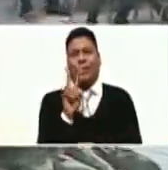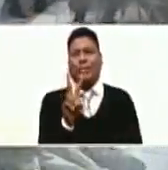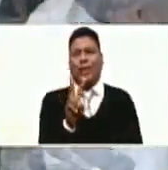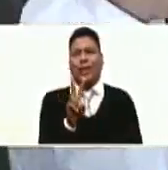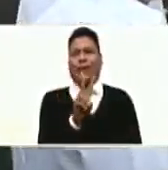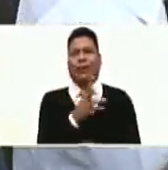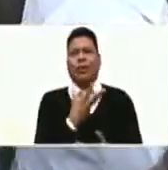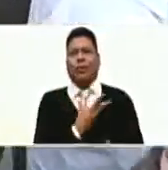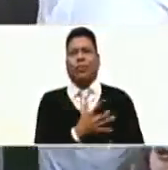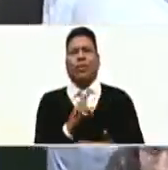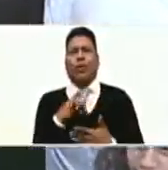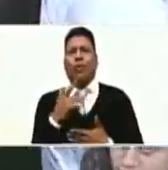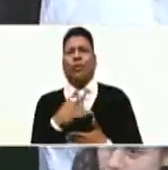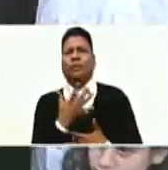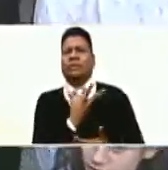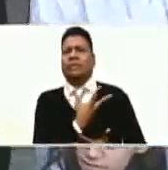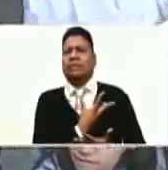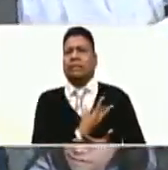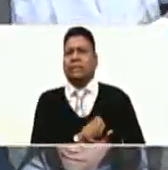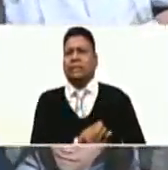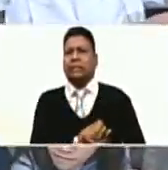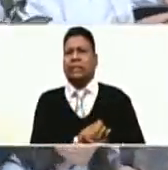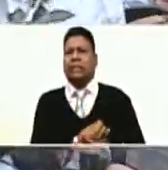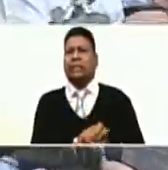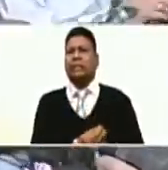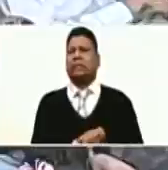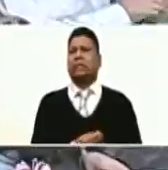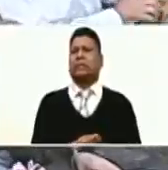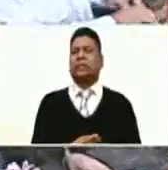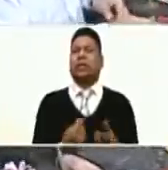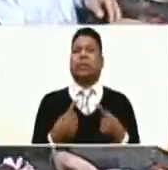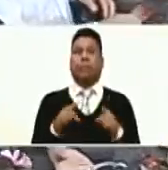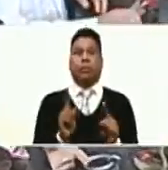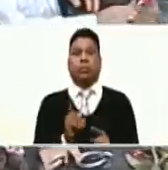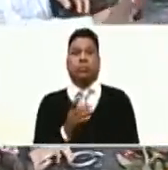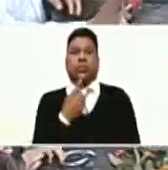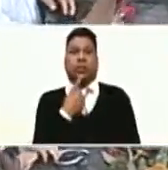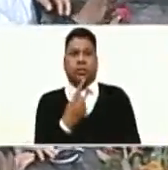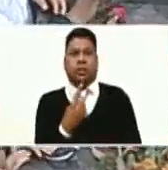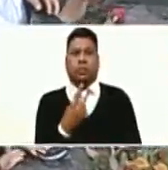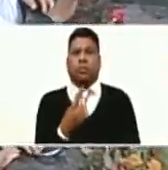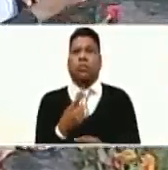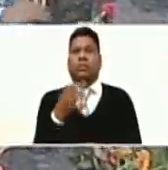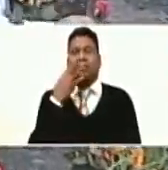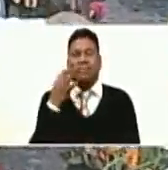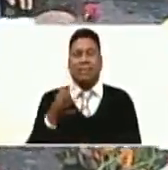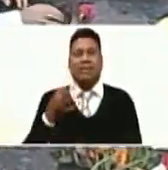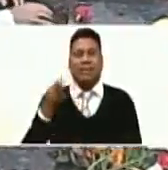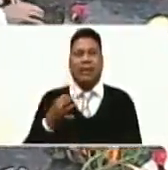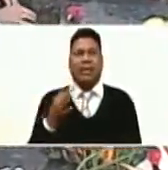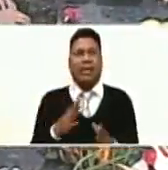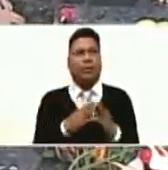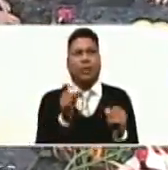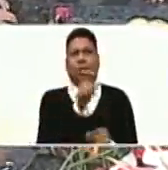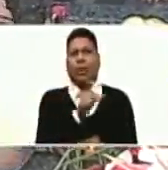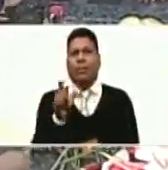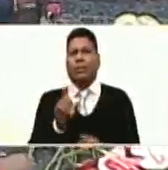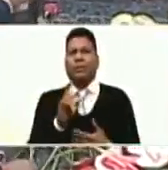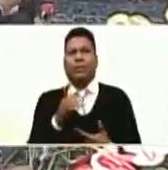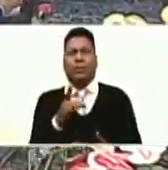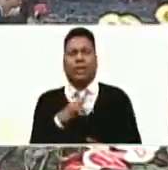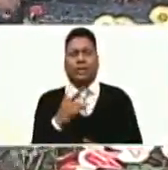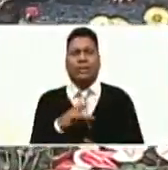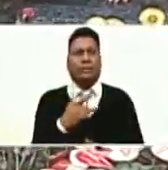ambiente que embarga en este momento el cuartel de la montaña, pero les podemos decir que es muy intenso, de verdad, la emotividad, el